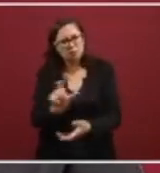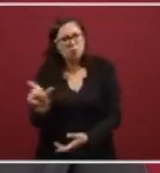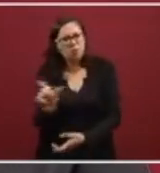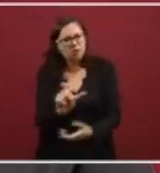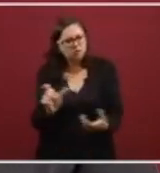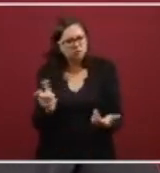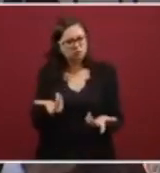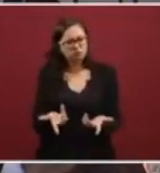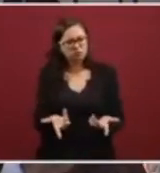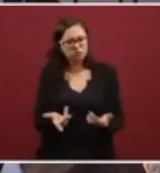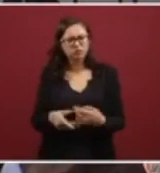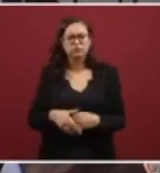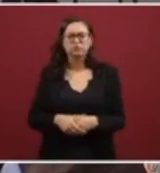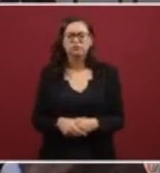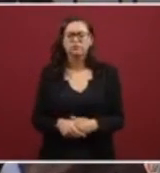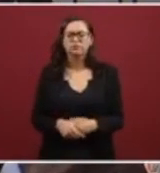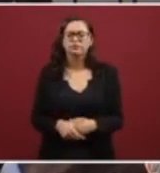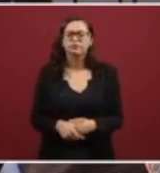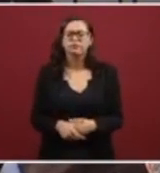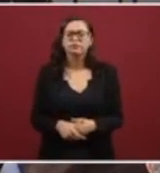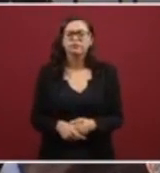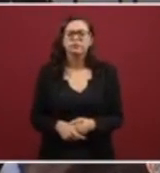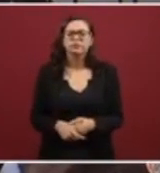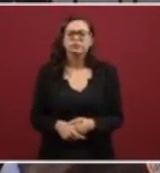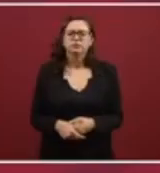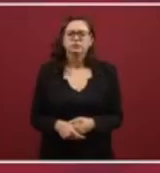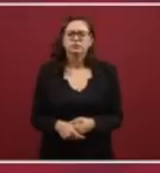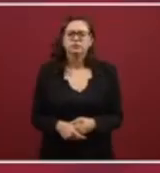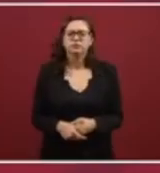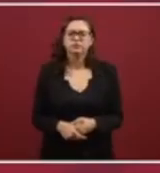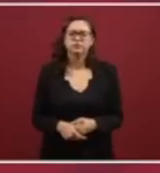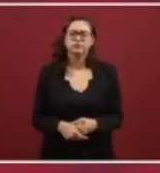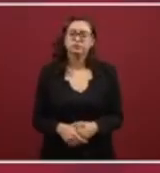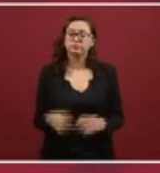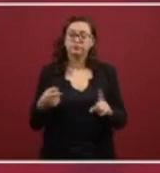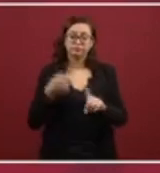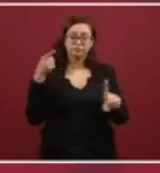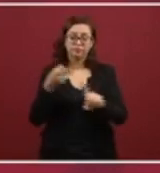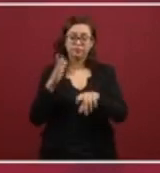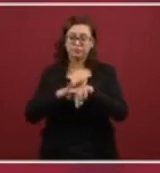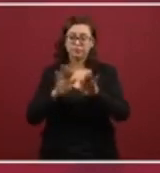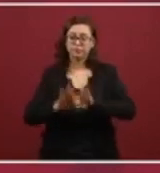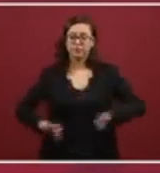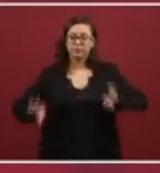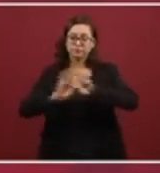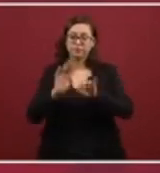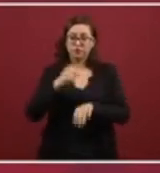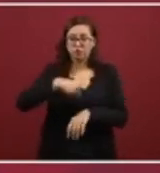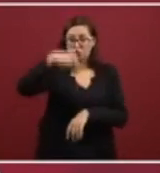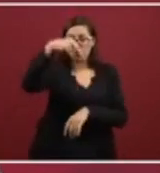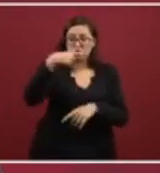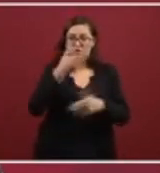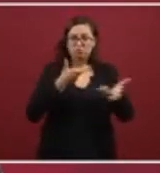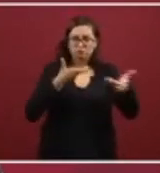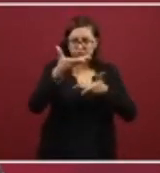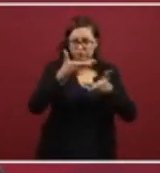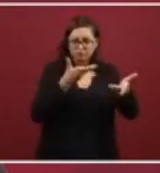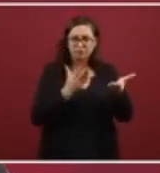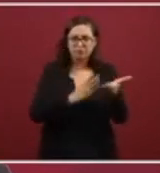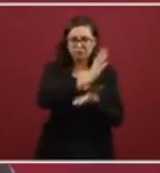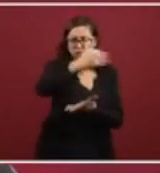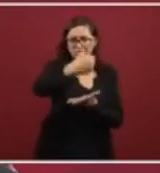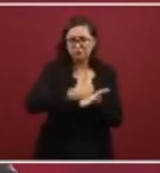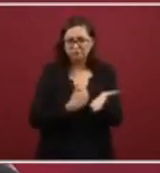Uno de los objetivos principalísimos de este plan es lograr la regularización en los pasos fronterizos del norte. Es decir, si